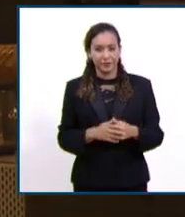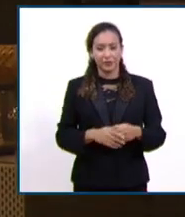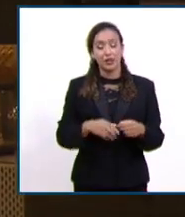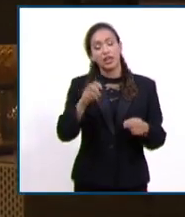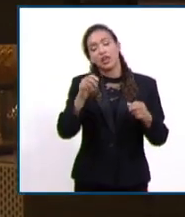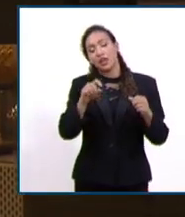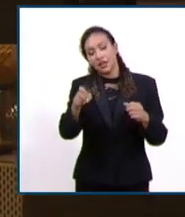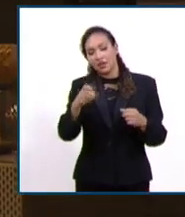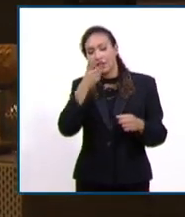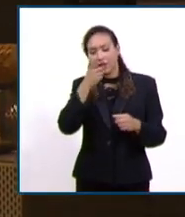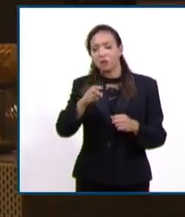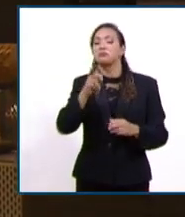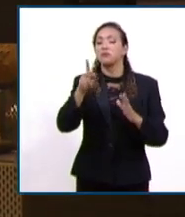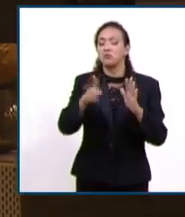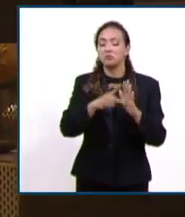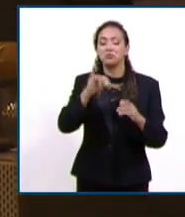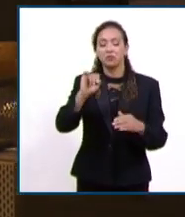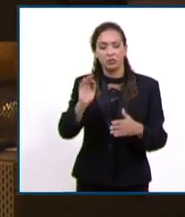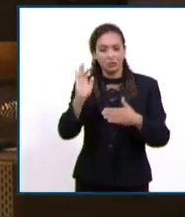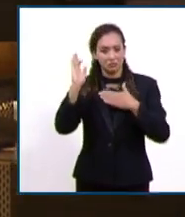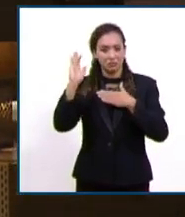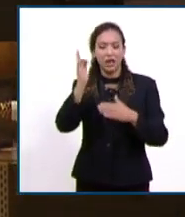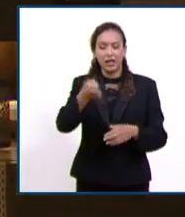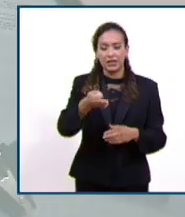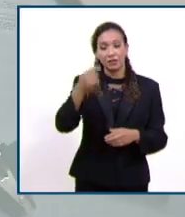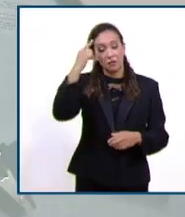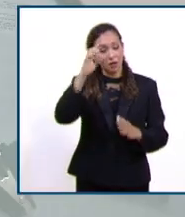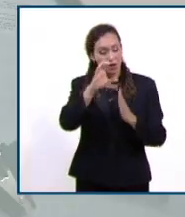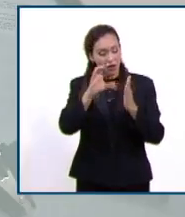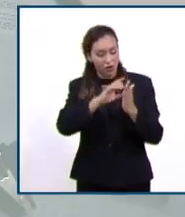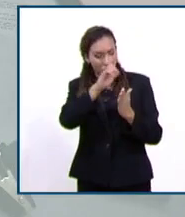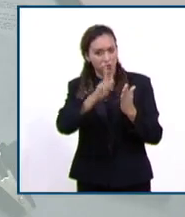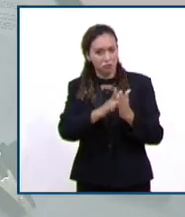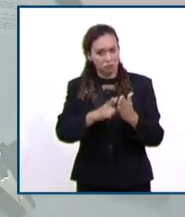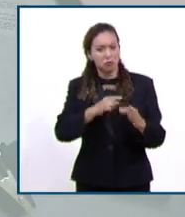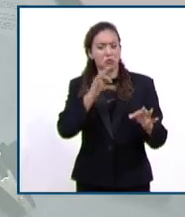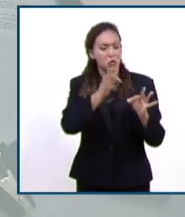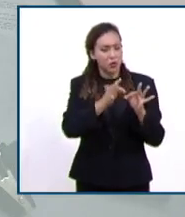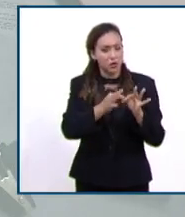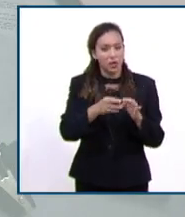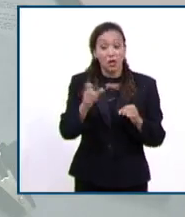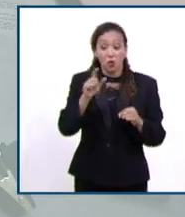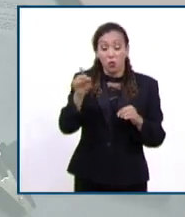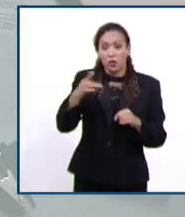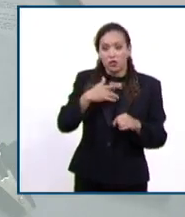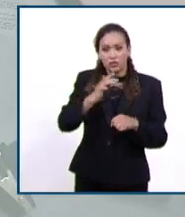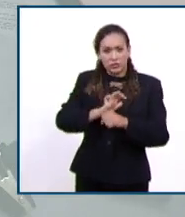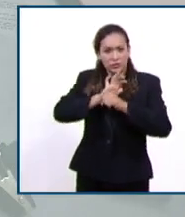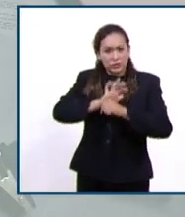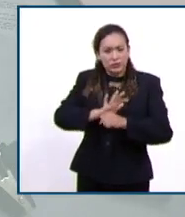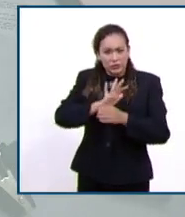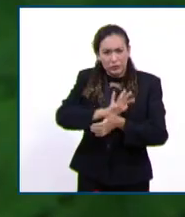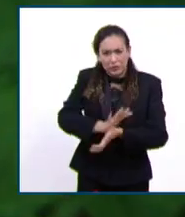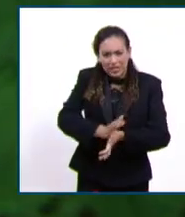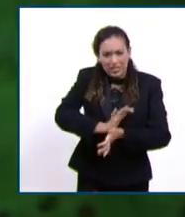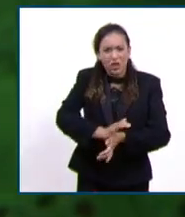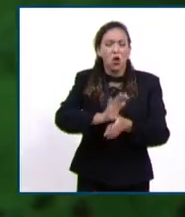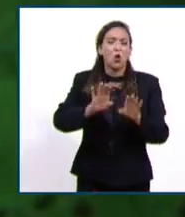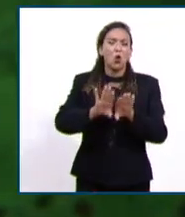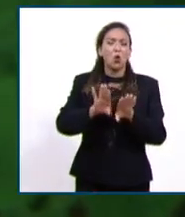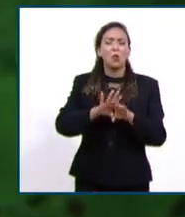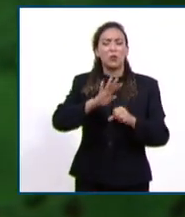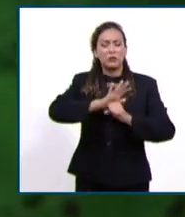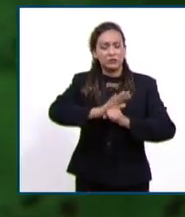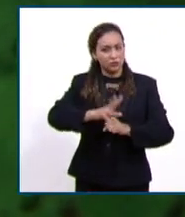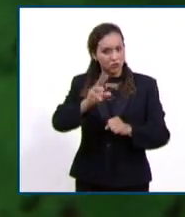su juramento de guardar y hacer guardar la Constitución y que no cederán a las presiones que pretenden minar la independencia